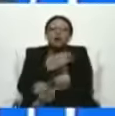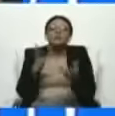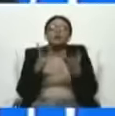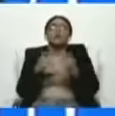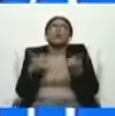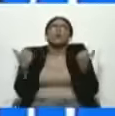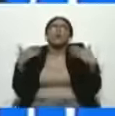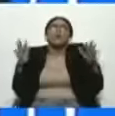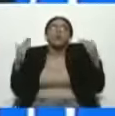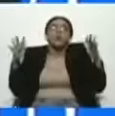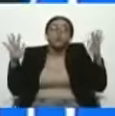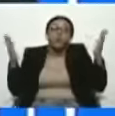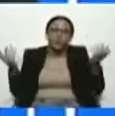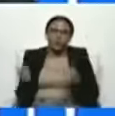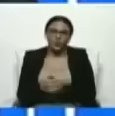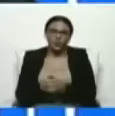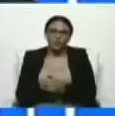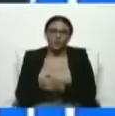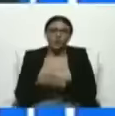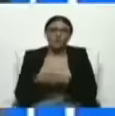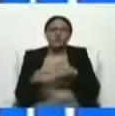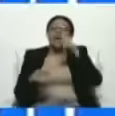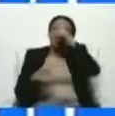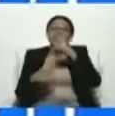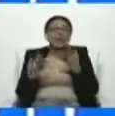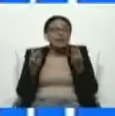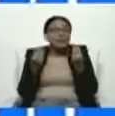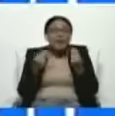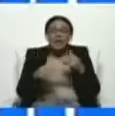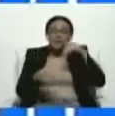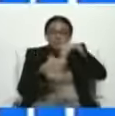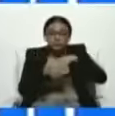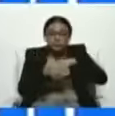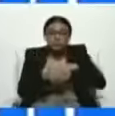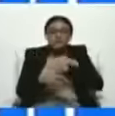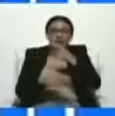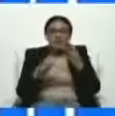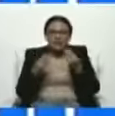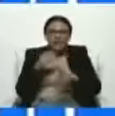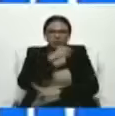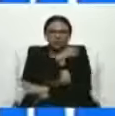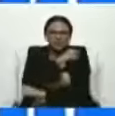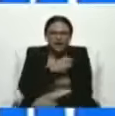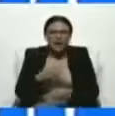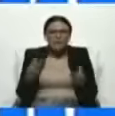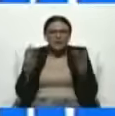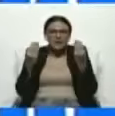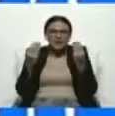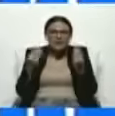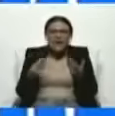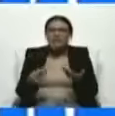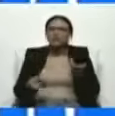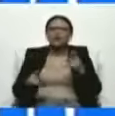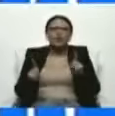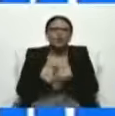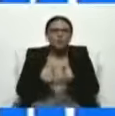Era tan brutal los fraudes electorales perpetrados por el PRI que llegaron a ser conocidos como la dictadura perfecta.